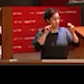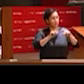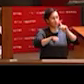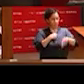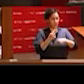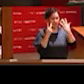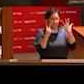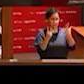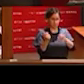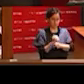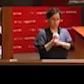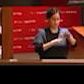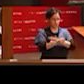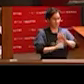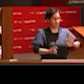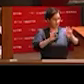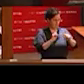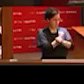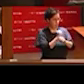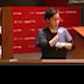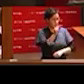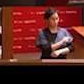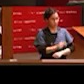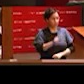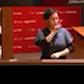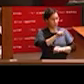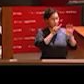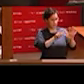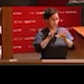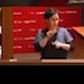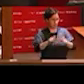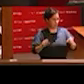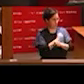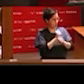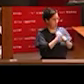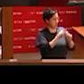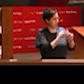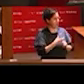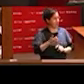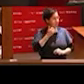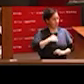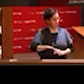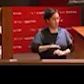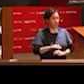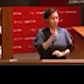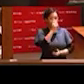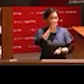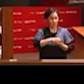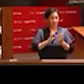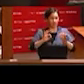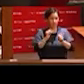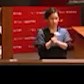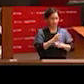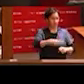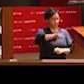especiales de empleo donde tenemos 167 empleados un centro especial de empleo como Bueno ya